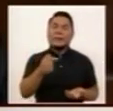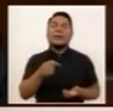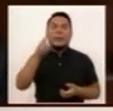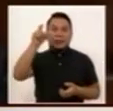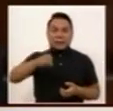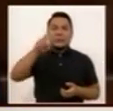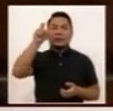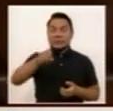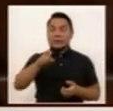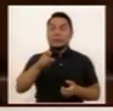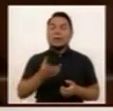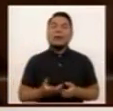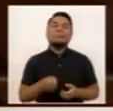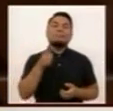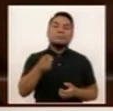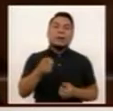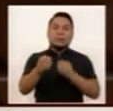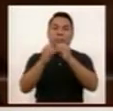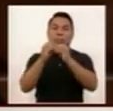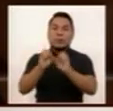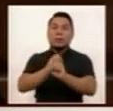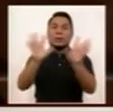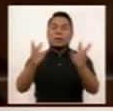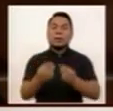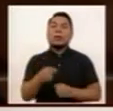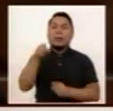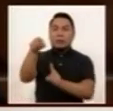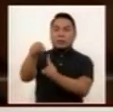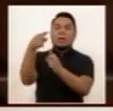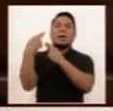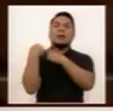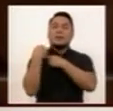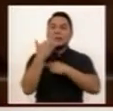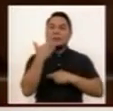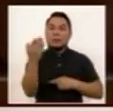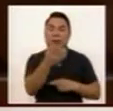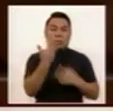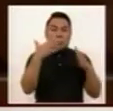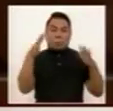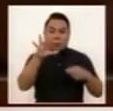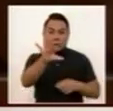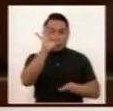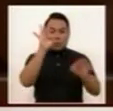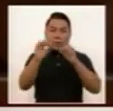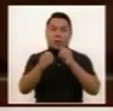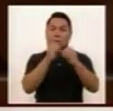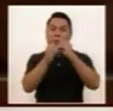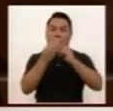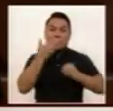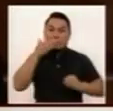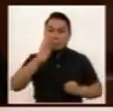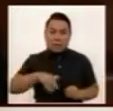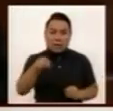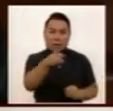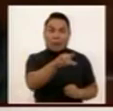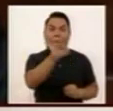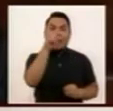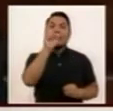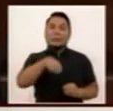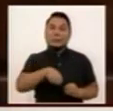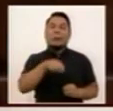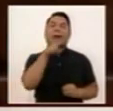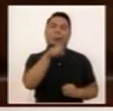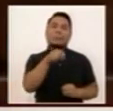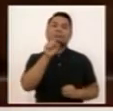esclarezcan responsabilidades y que cualquier tipo de irregularidad cometida sea penada como